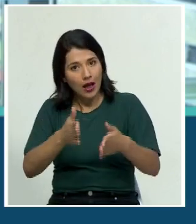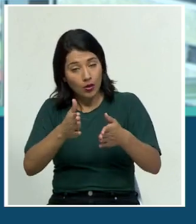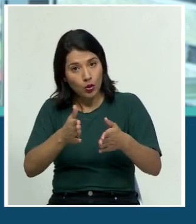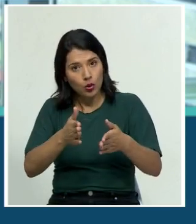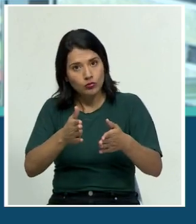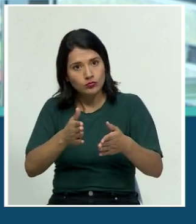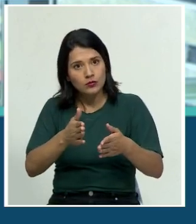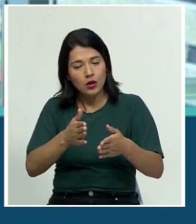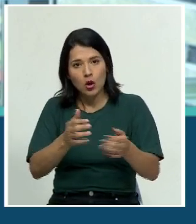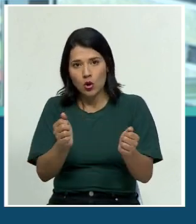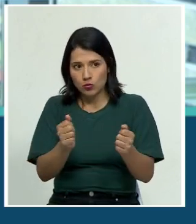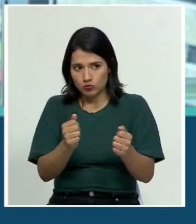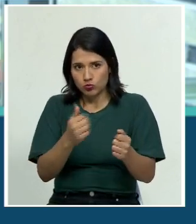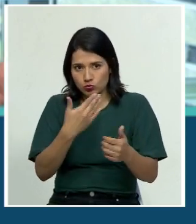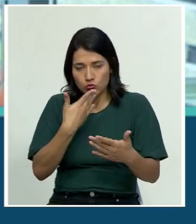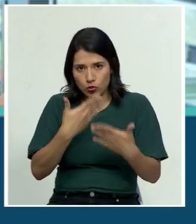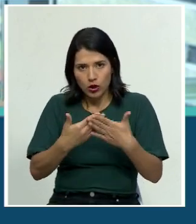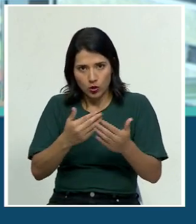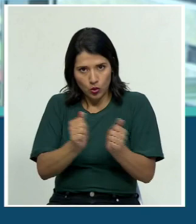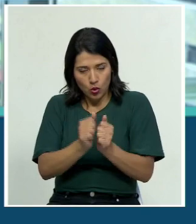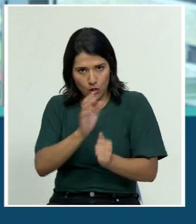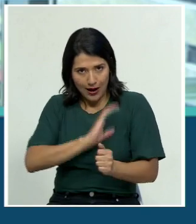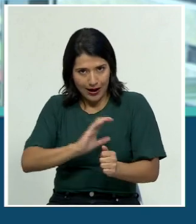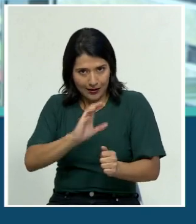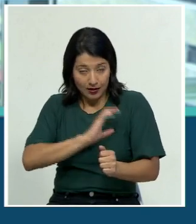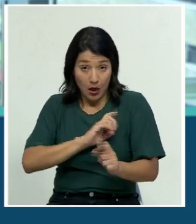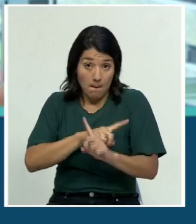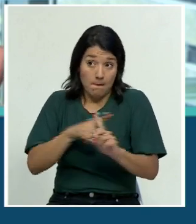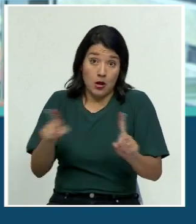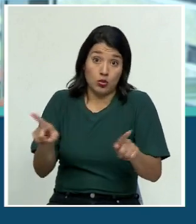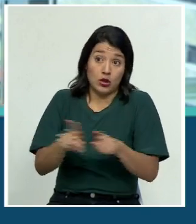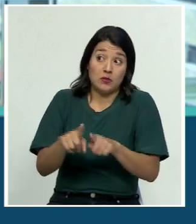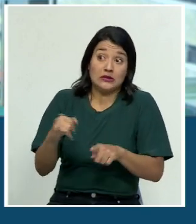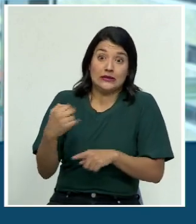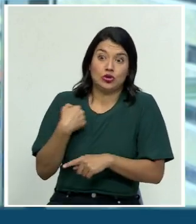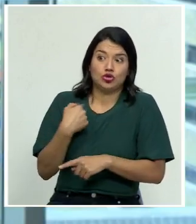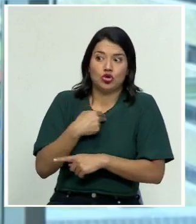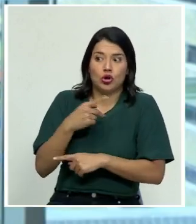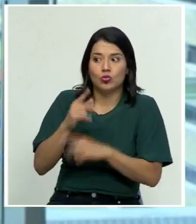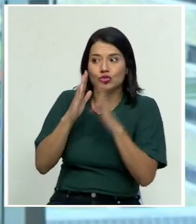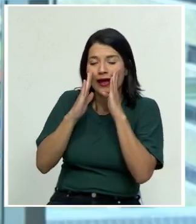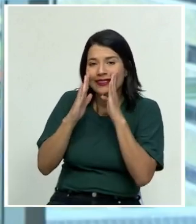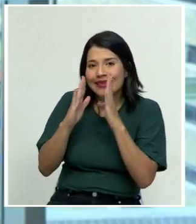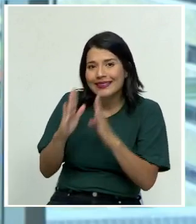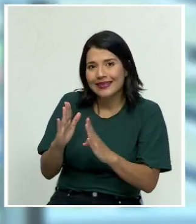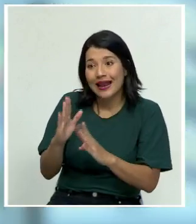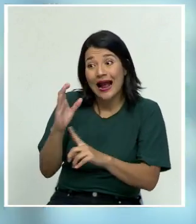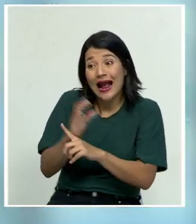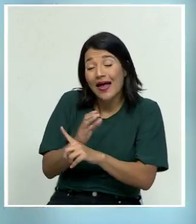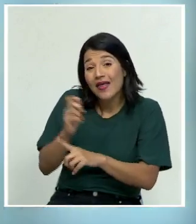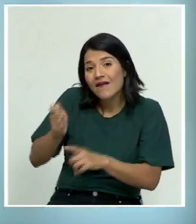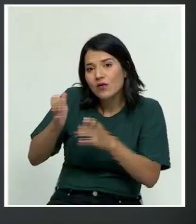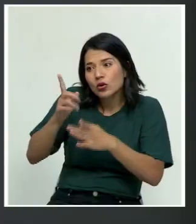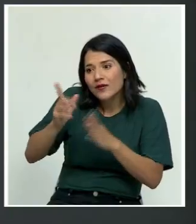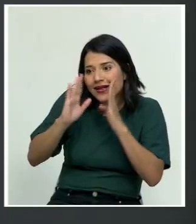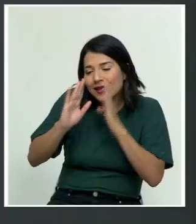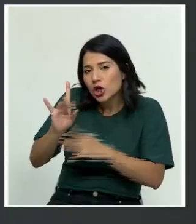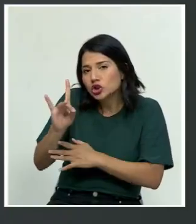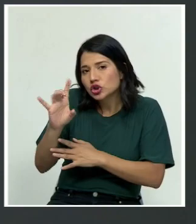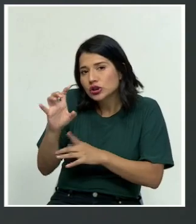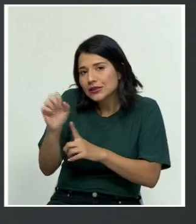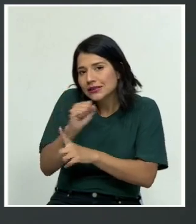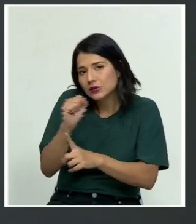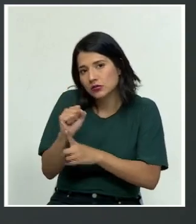también si estamos con 600, 700, 800 casos, uh-huh. ¿verdad? Se nos dificulta.